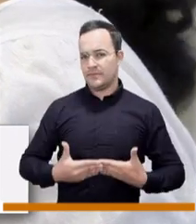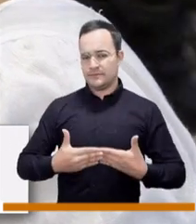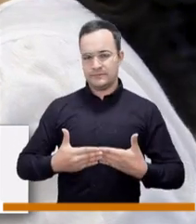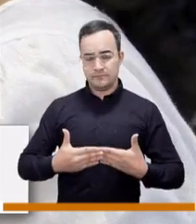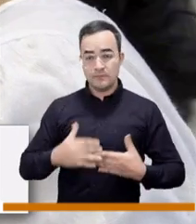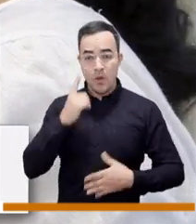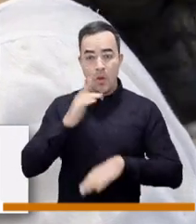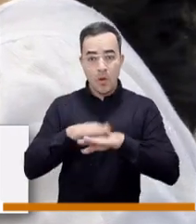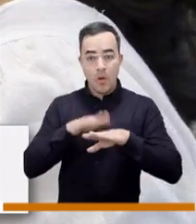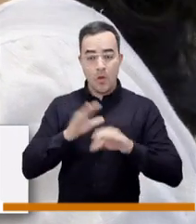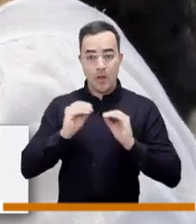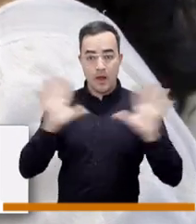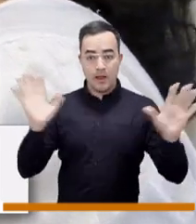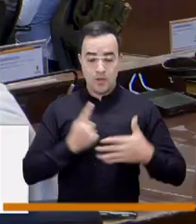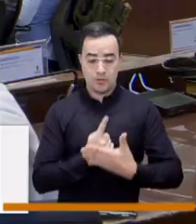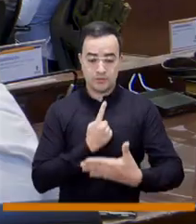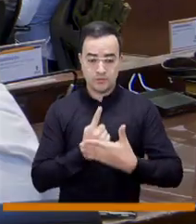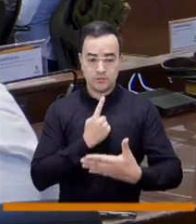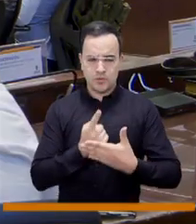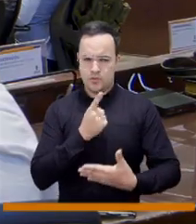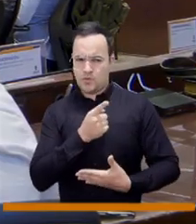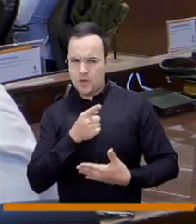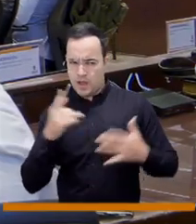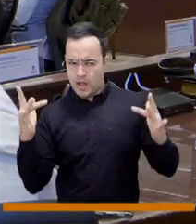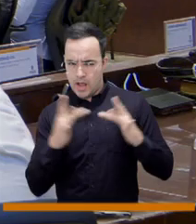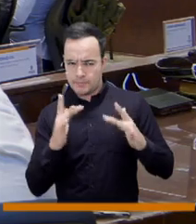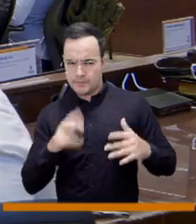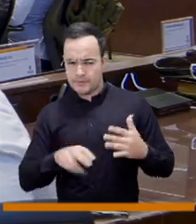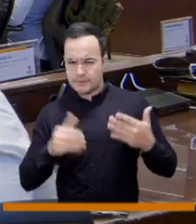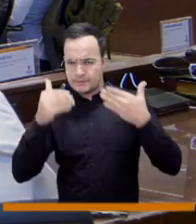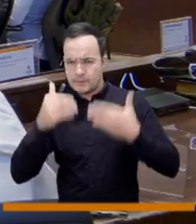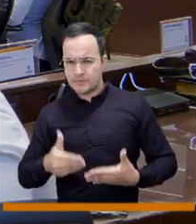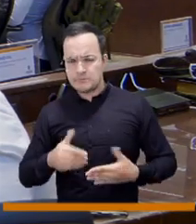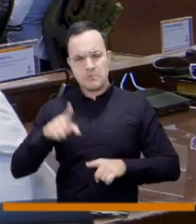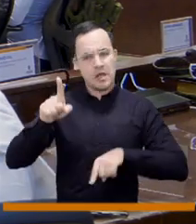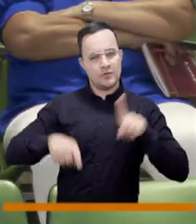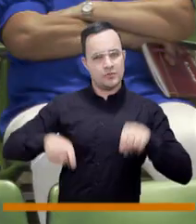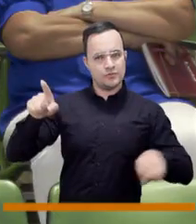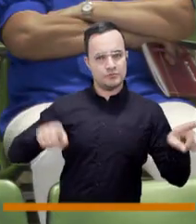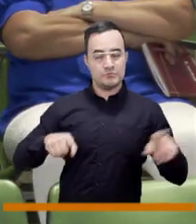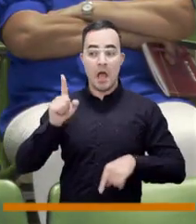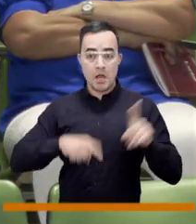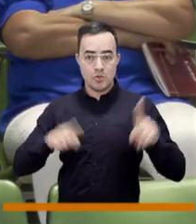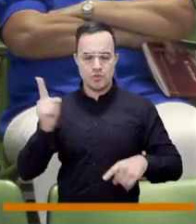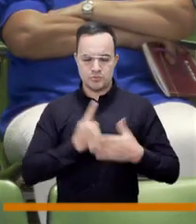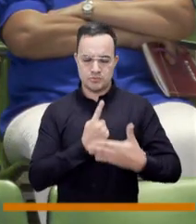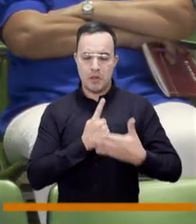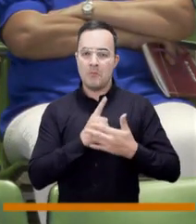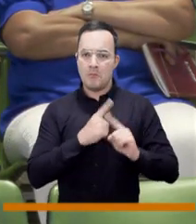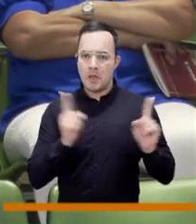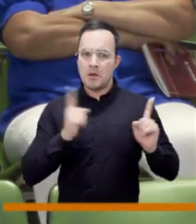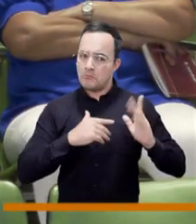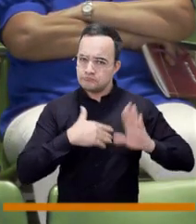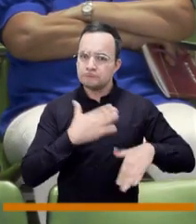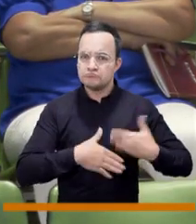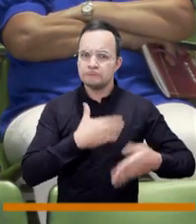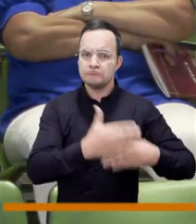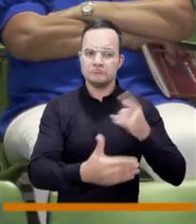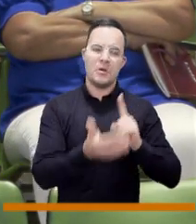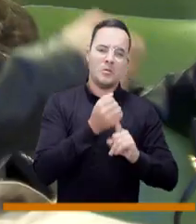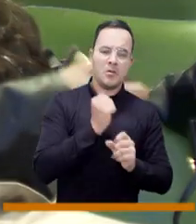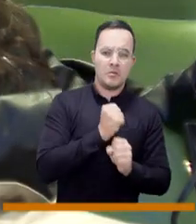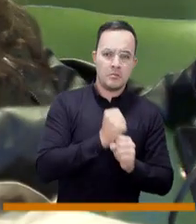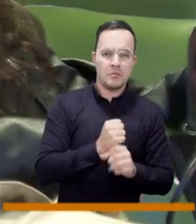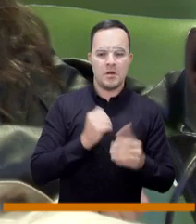no toda persona autista tiene discapacidad si bien algunos logran llegar a proces de inclusión educativa y laboral Pero si ustedes miran